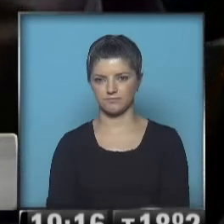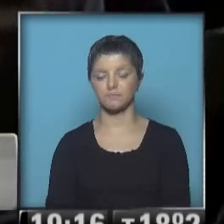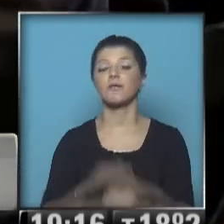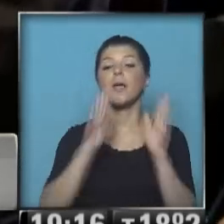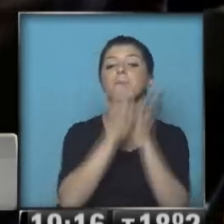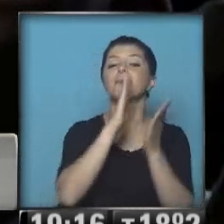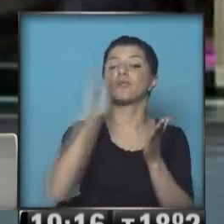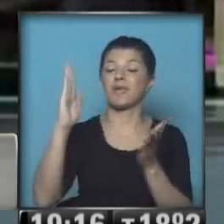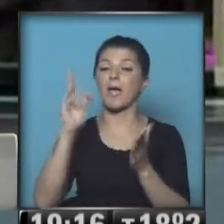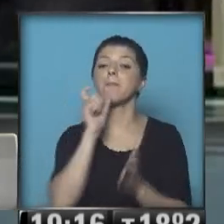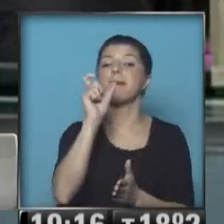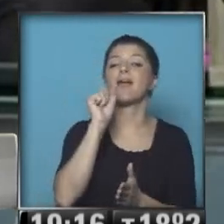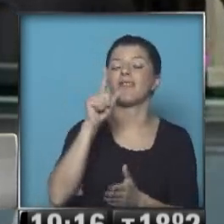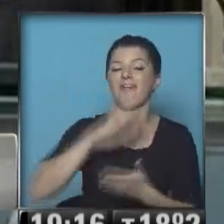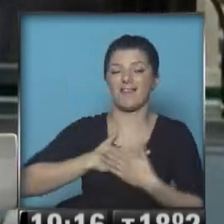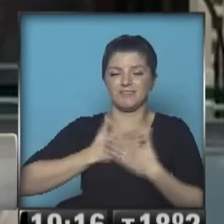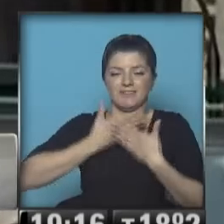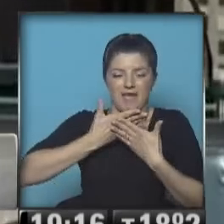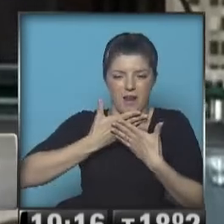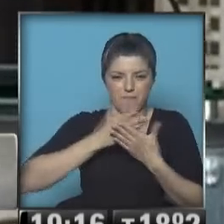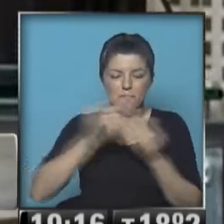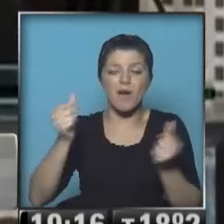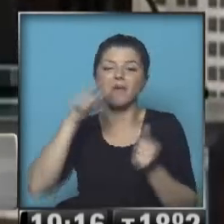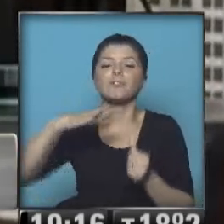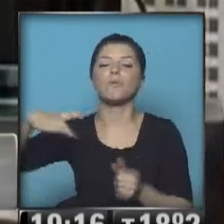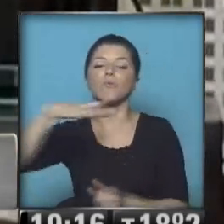Biblioteca Palabras del Alma del barrio Perosuti